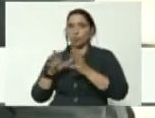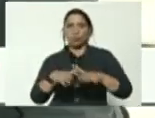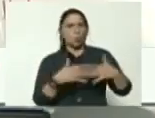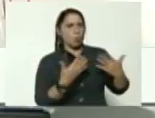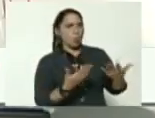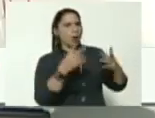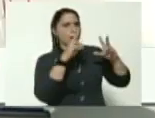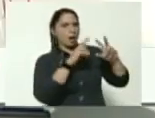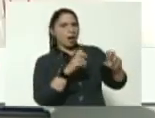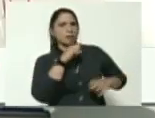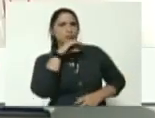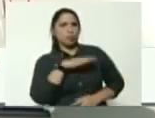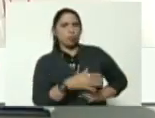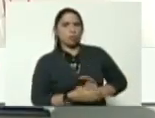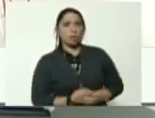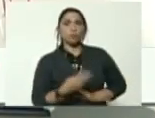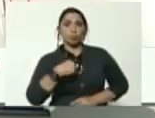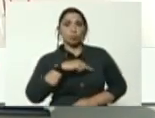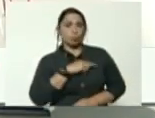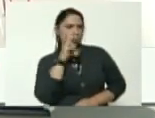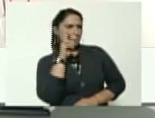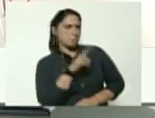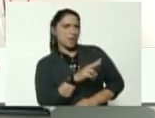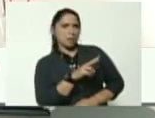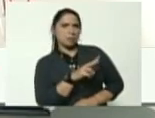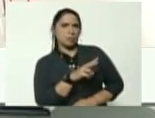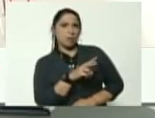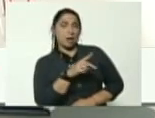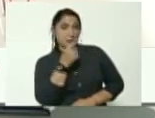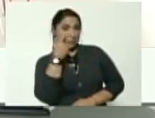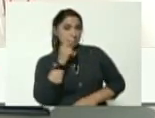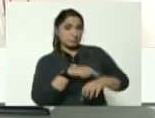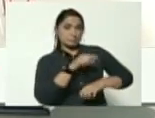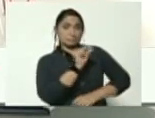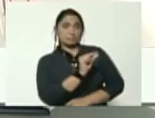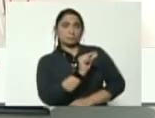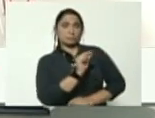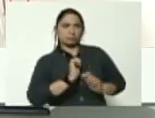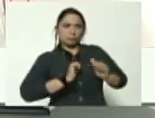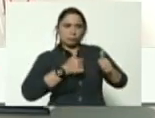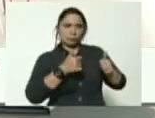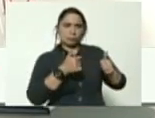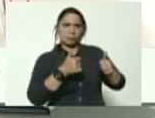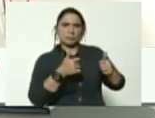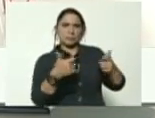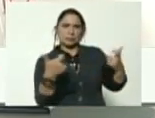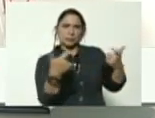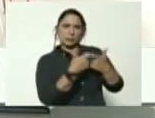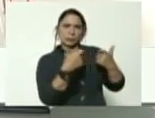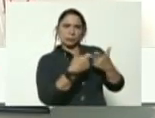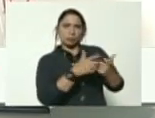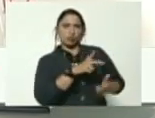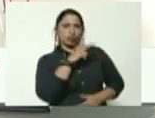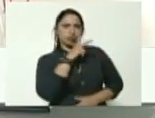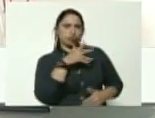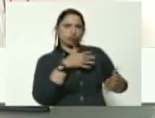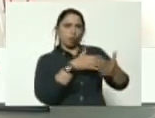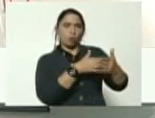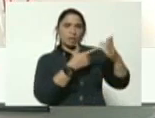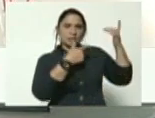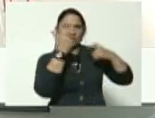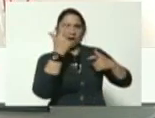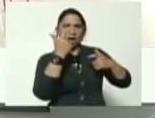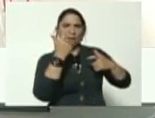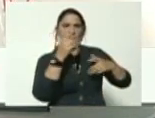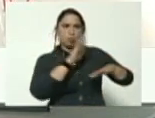revisamos la historia, vamos a darnos cuenta de que desde ese momento inicia una batalla terrible contra el comandante Chávez por